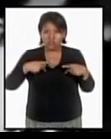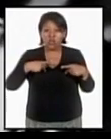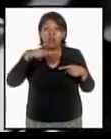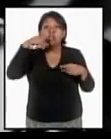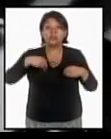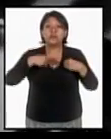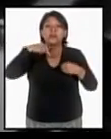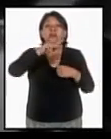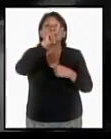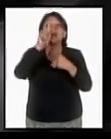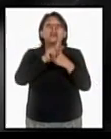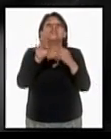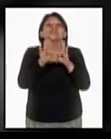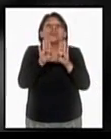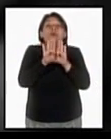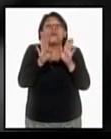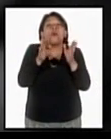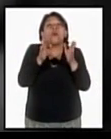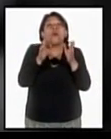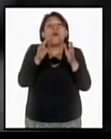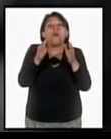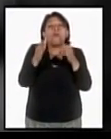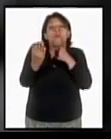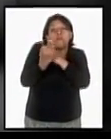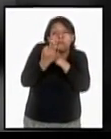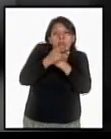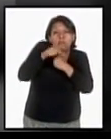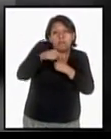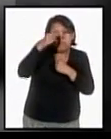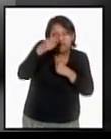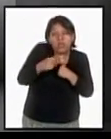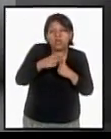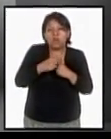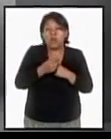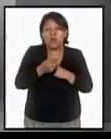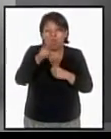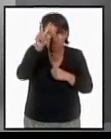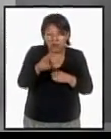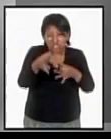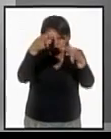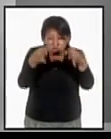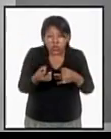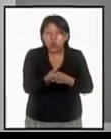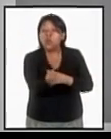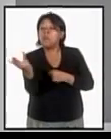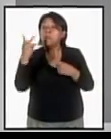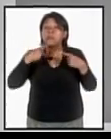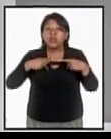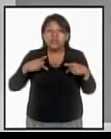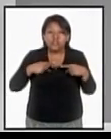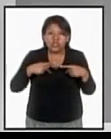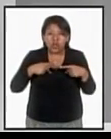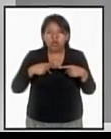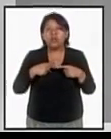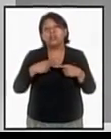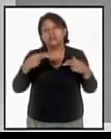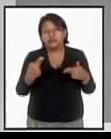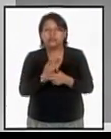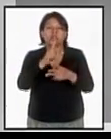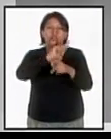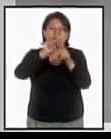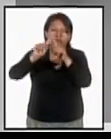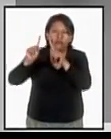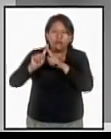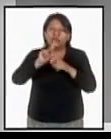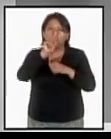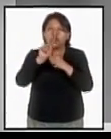migratorio de refugiados. Sin embargo, nadie sabe cuántas personas que han nacido en países como Guinea, Eritrea y